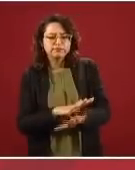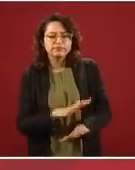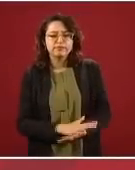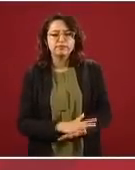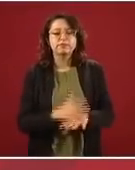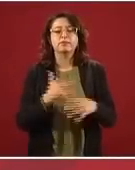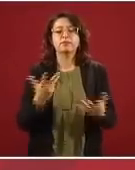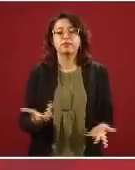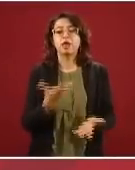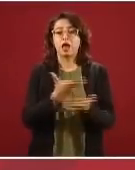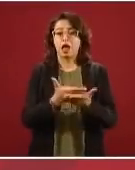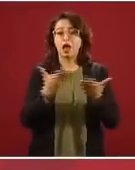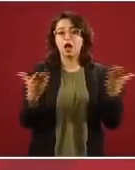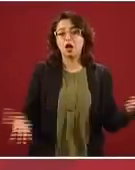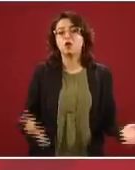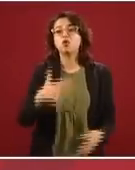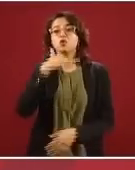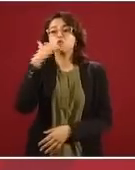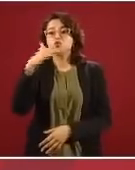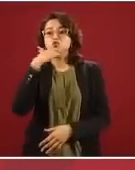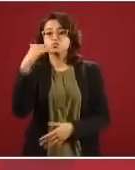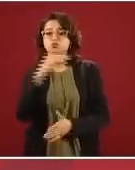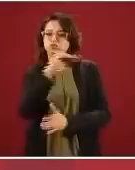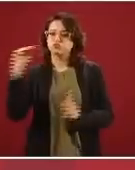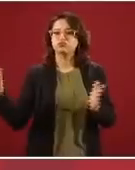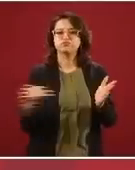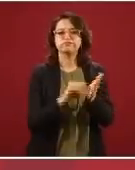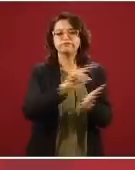Es delito grave la corrupción, que no lo era.